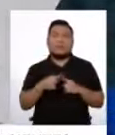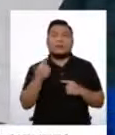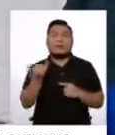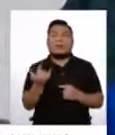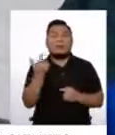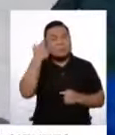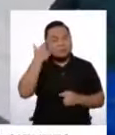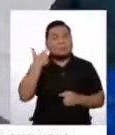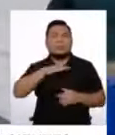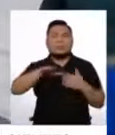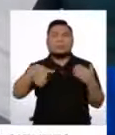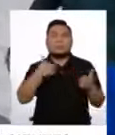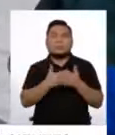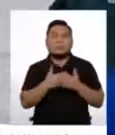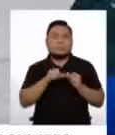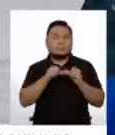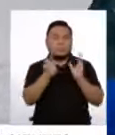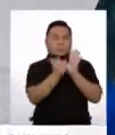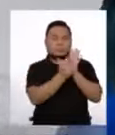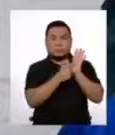Senado para entrar en vigor.